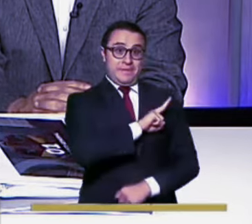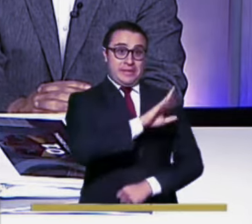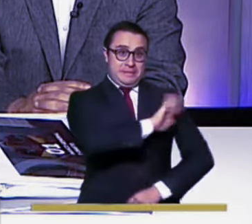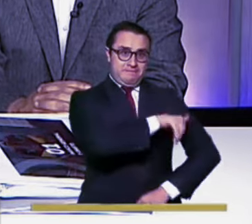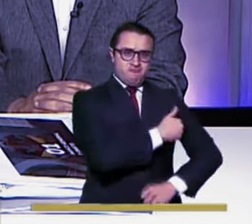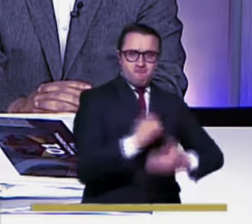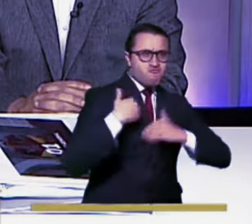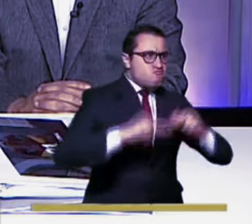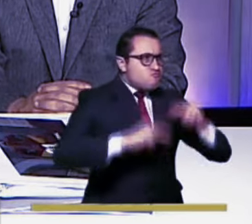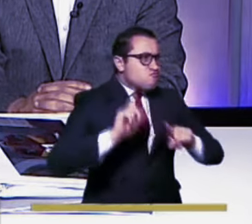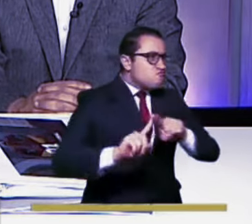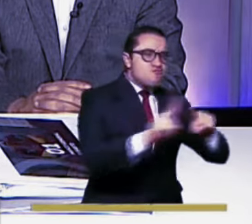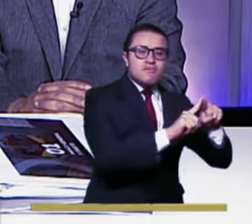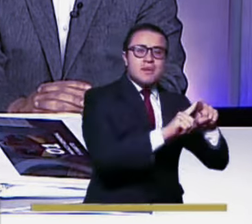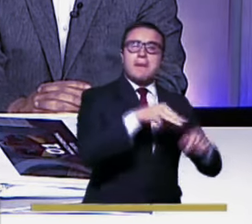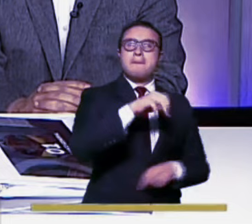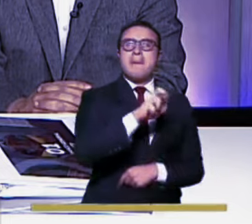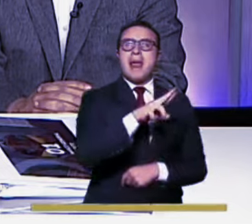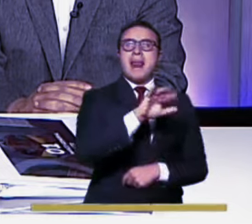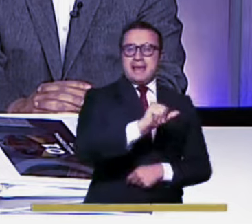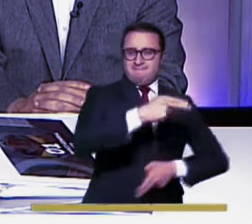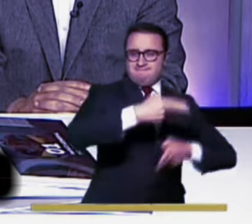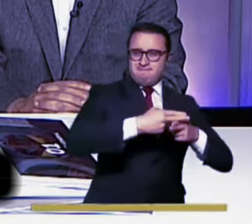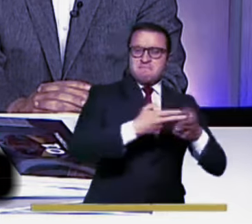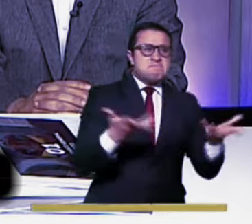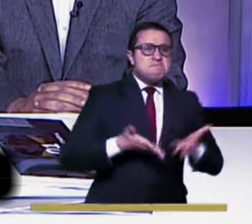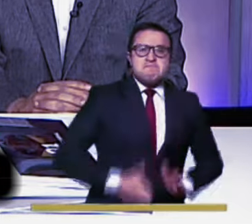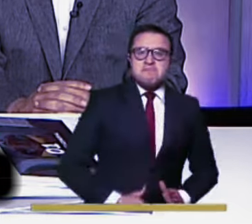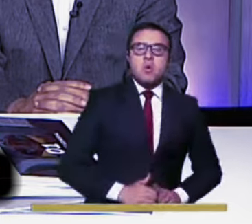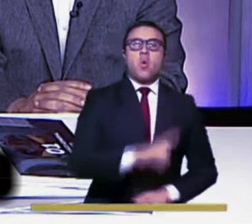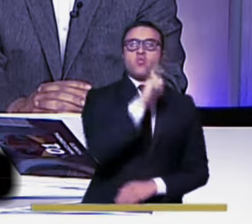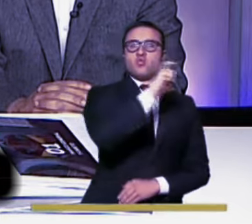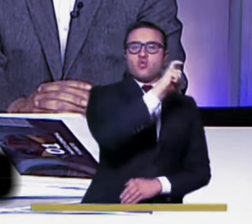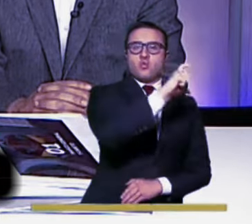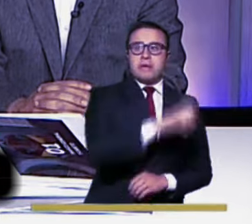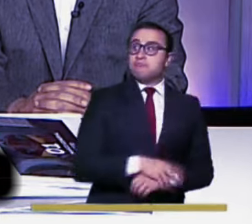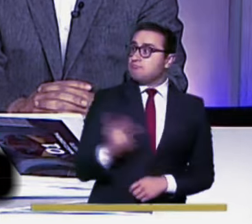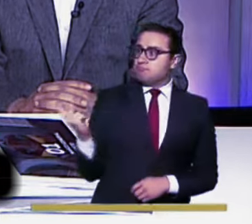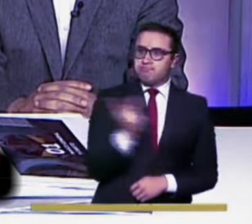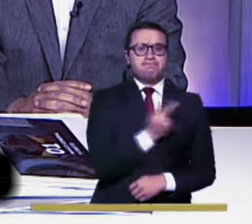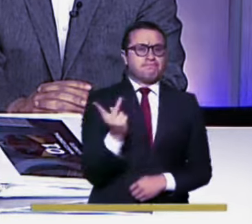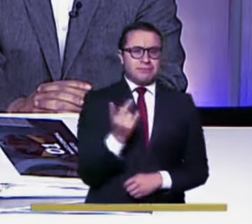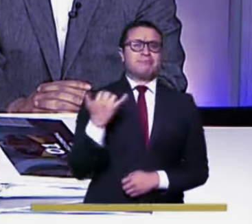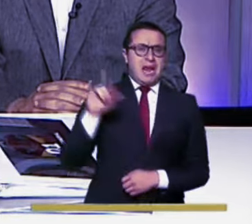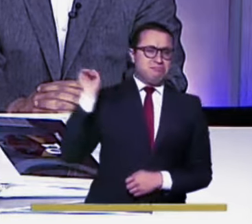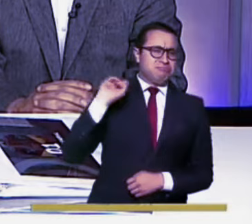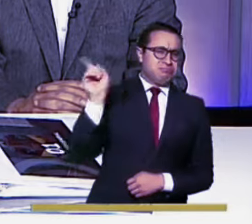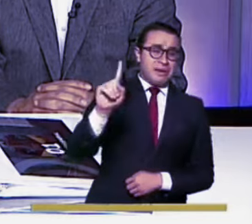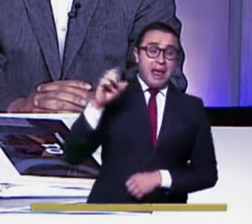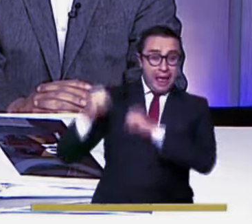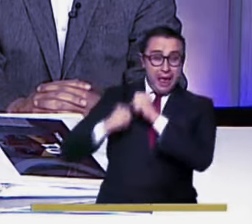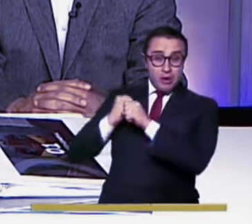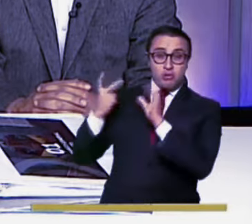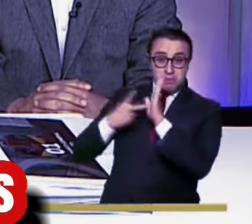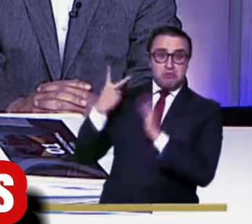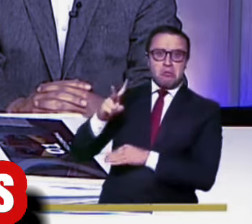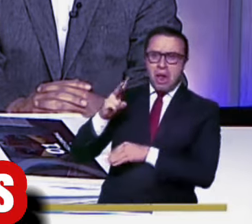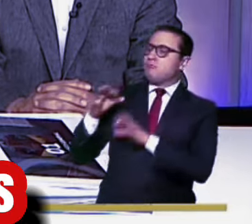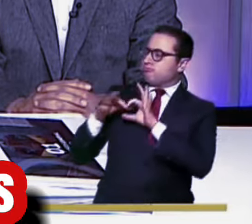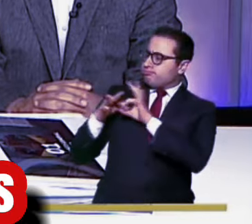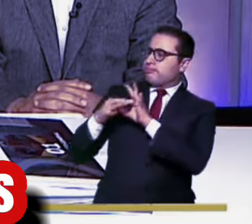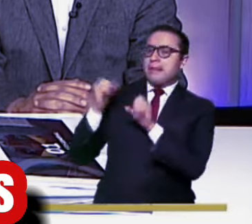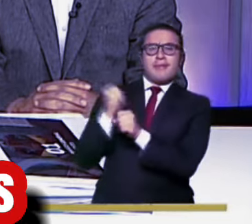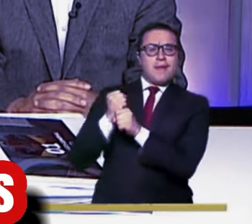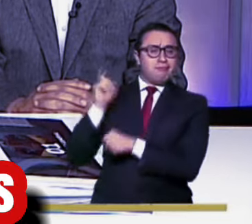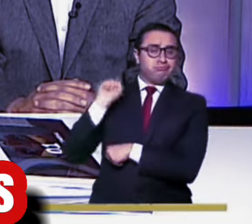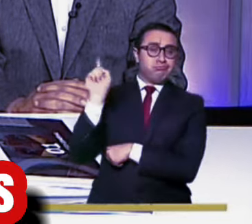Infraestructura, María Constanza García, de Cúcuta. Con ellos venimos trabajando desde hace ya bastante, desde el año 2012, en la